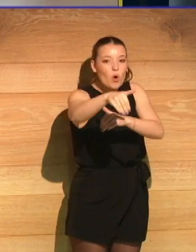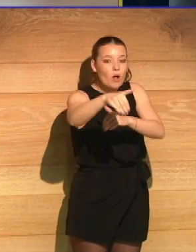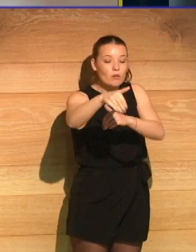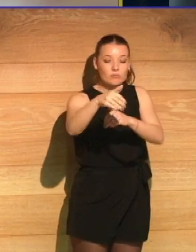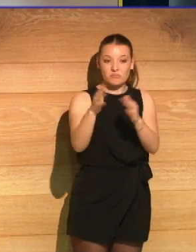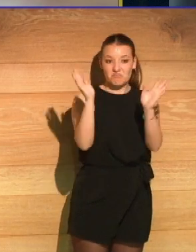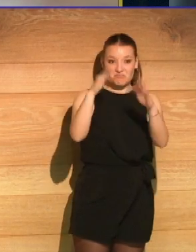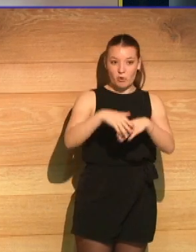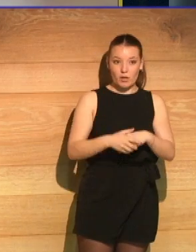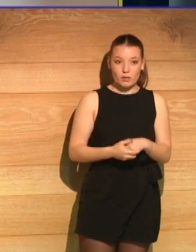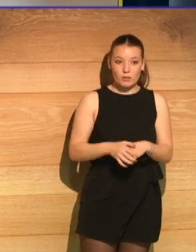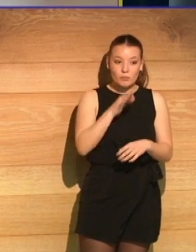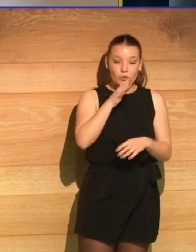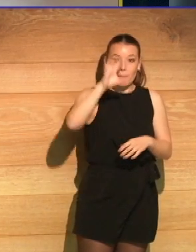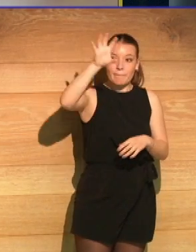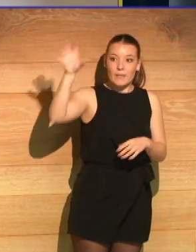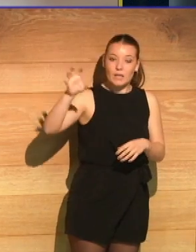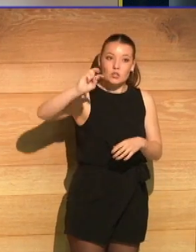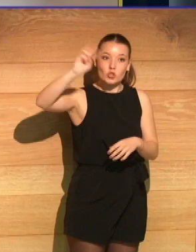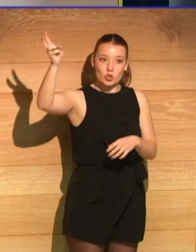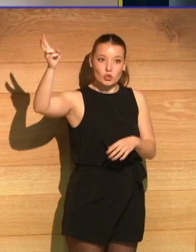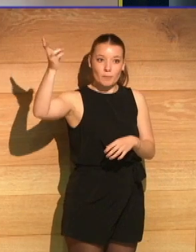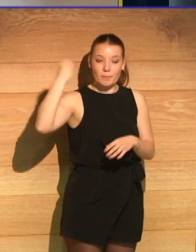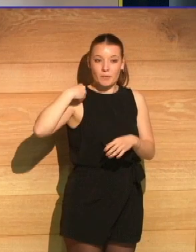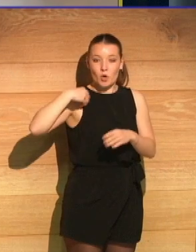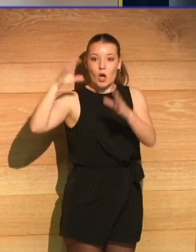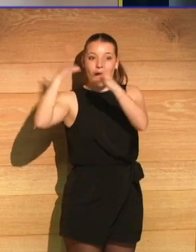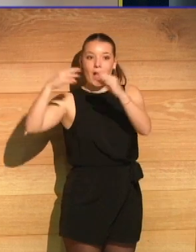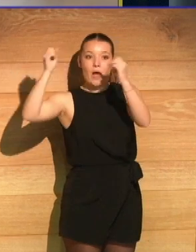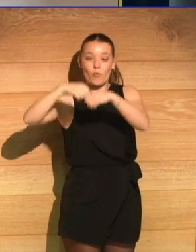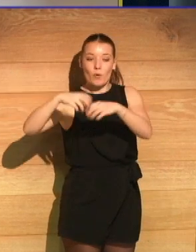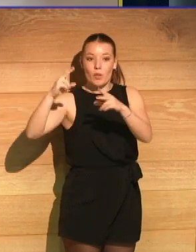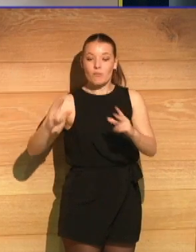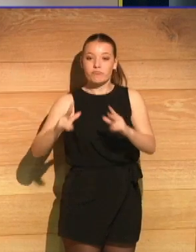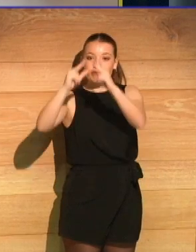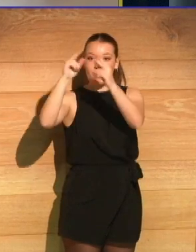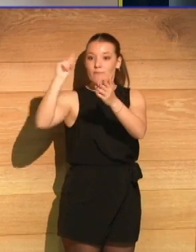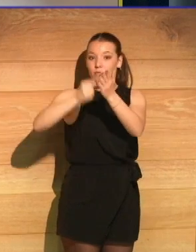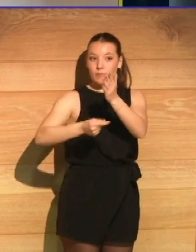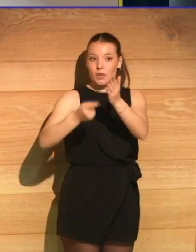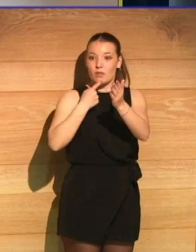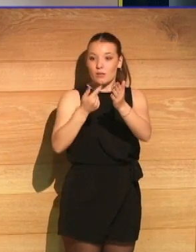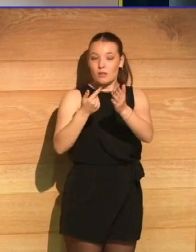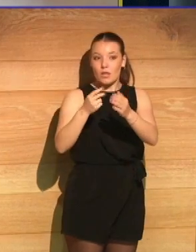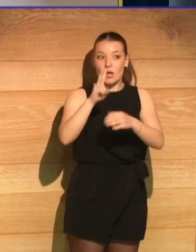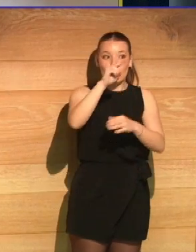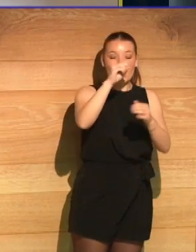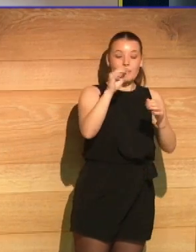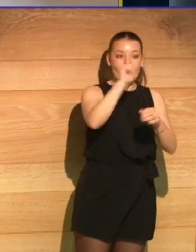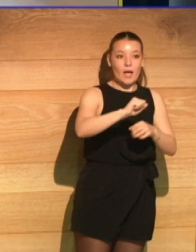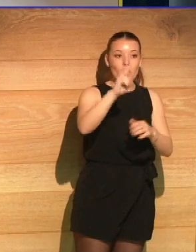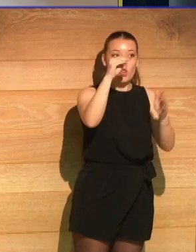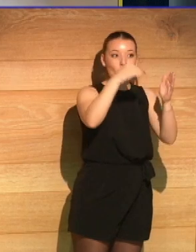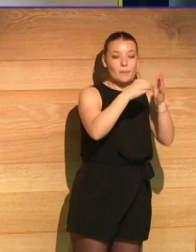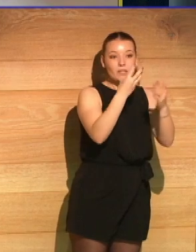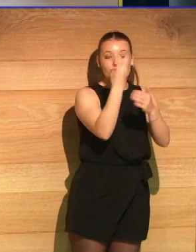mismo. Porque todos los países del mundo han firmado un documento que se llama el Acuerdo de París, que dice que en 2030 tenemos que estar emitiendo 55% menos de